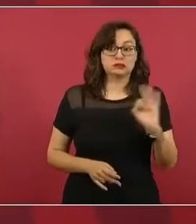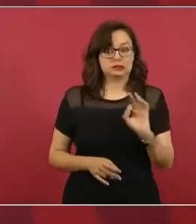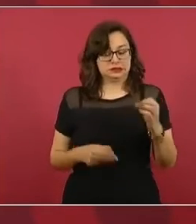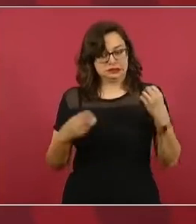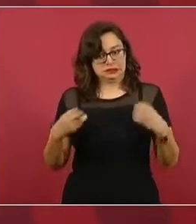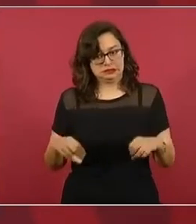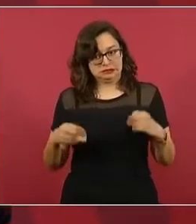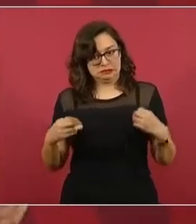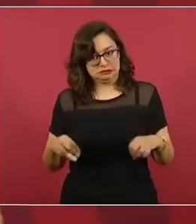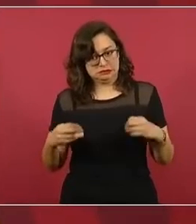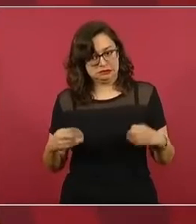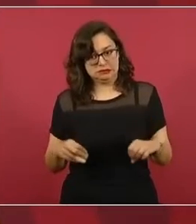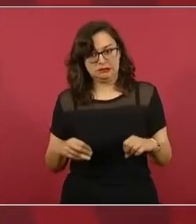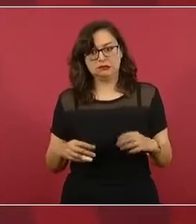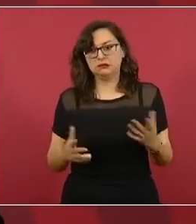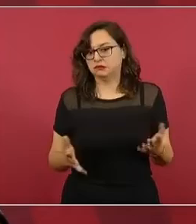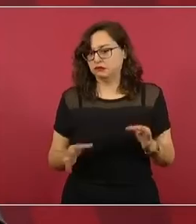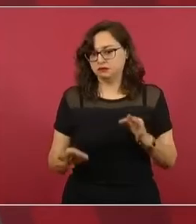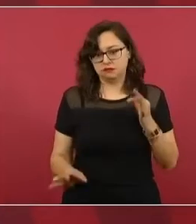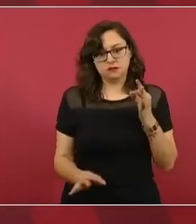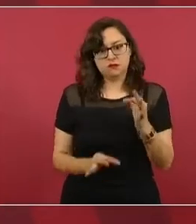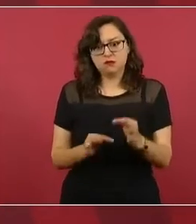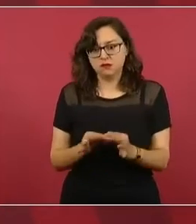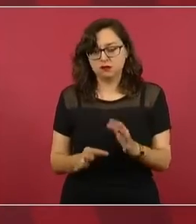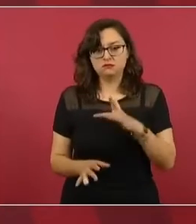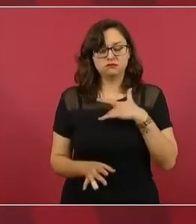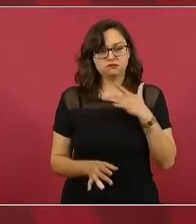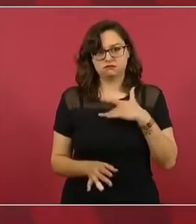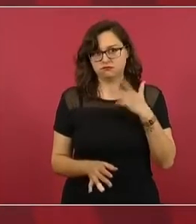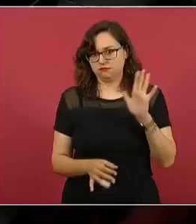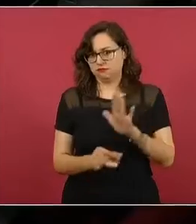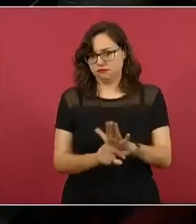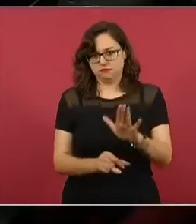ya se cumplió con esta primera etapa,